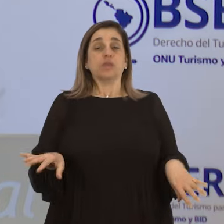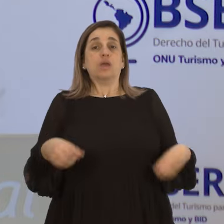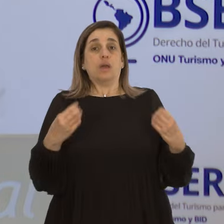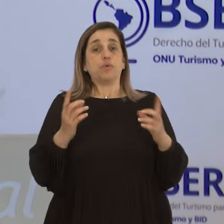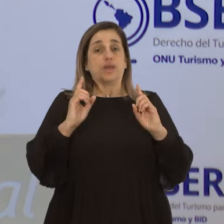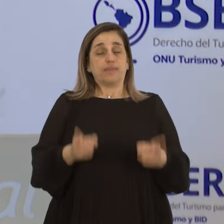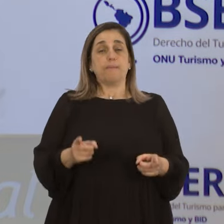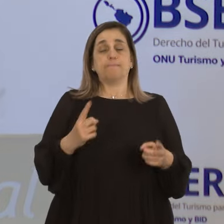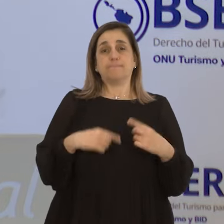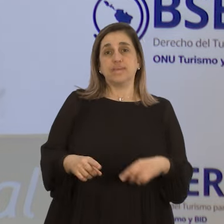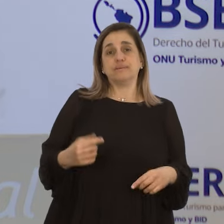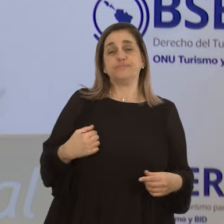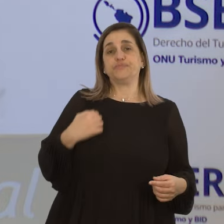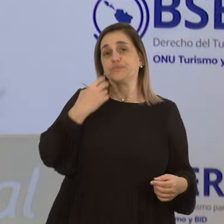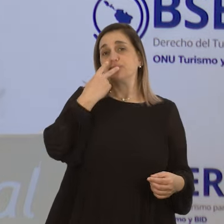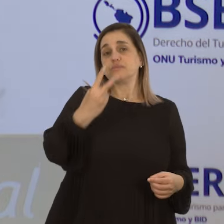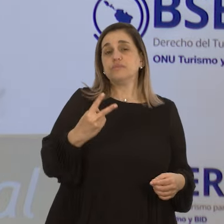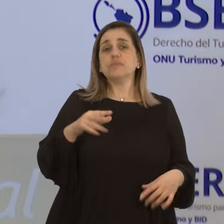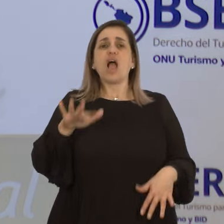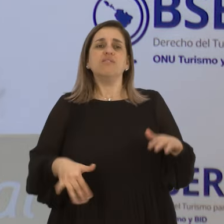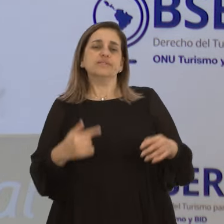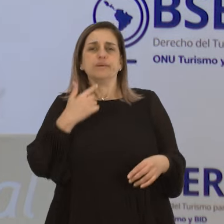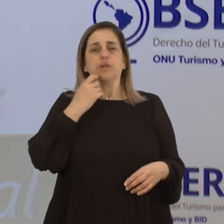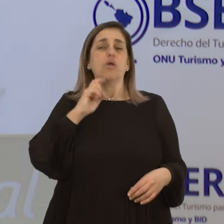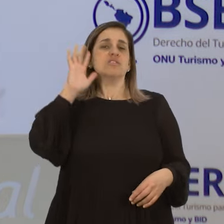pasen mejor. ¿Por qué? Porque creo que a veces también tenemos ese,